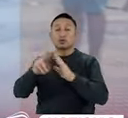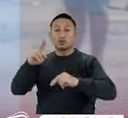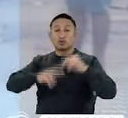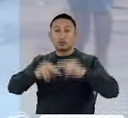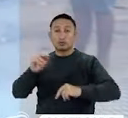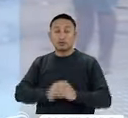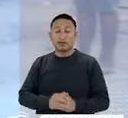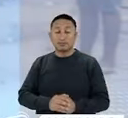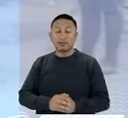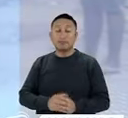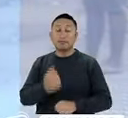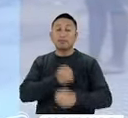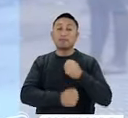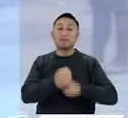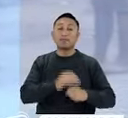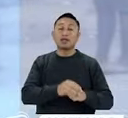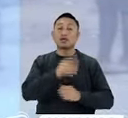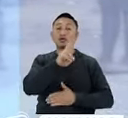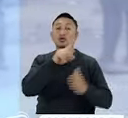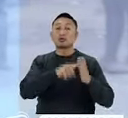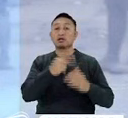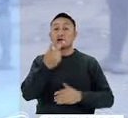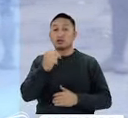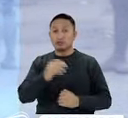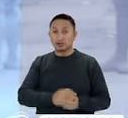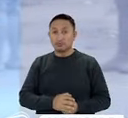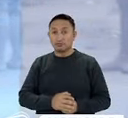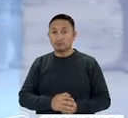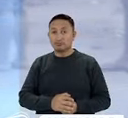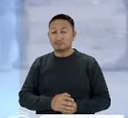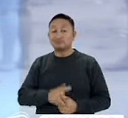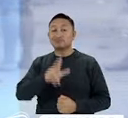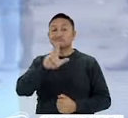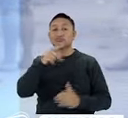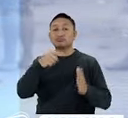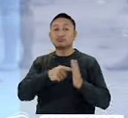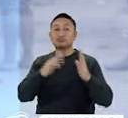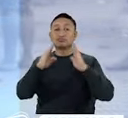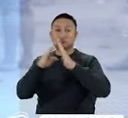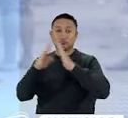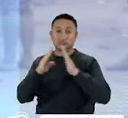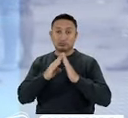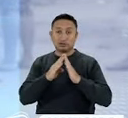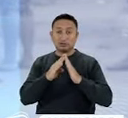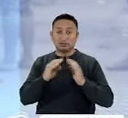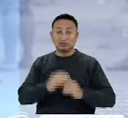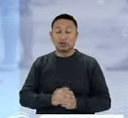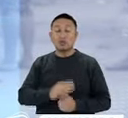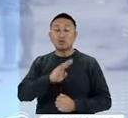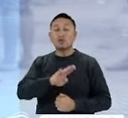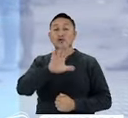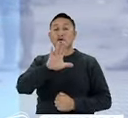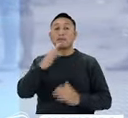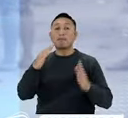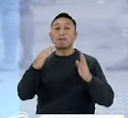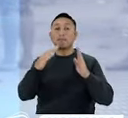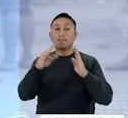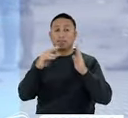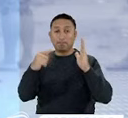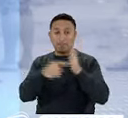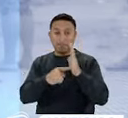el Midubi en el 2012 y cuenta con 3,000 casas, en las que viven 45,000